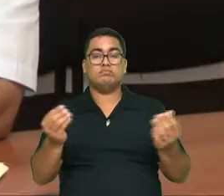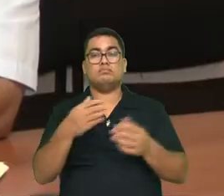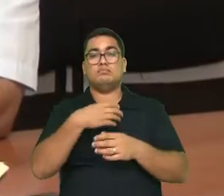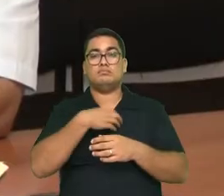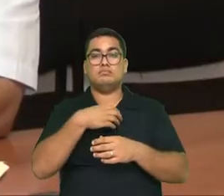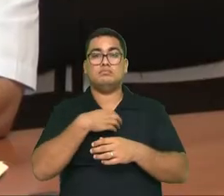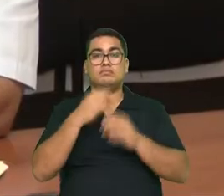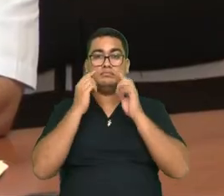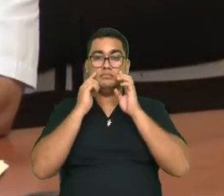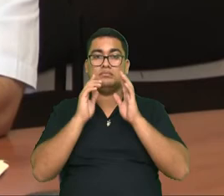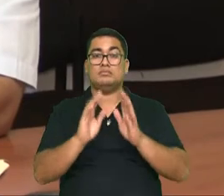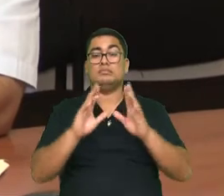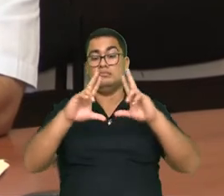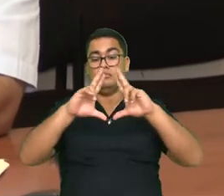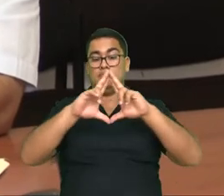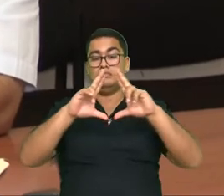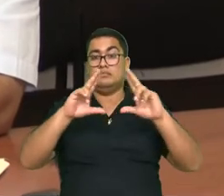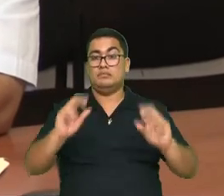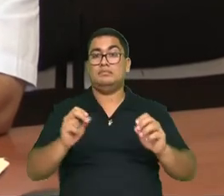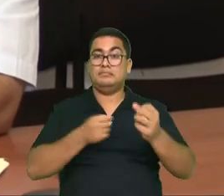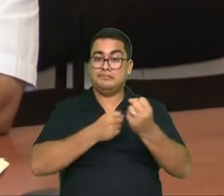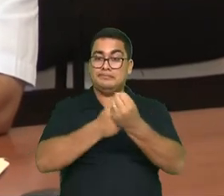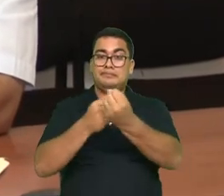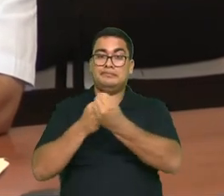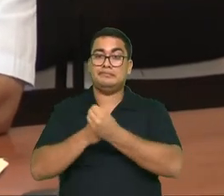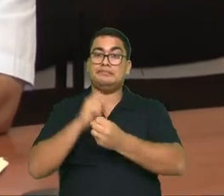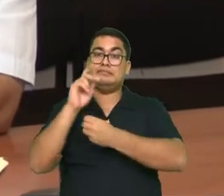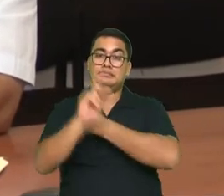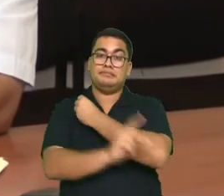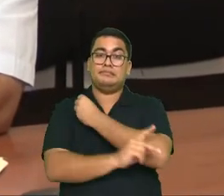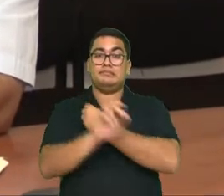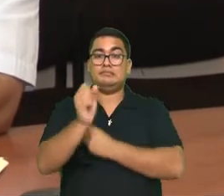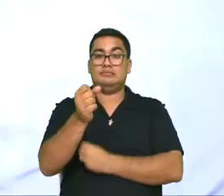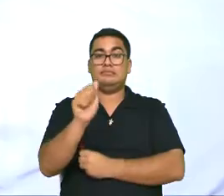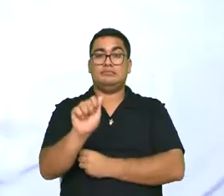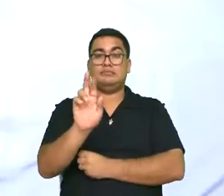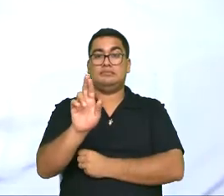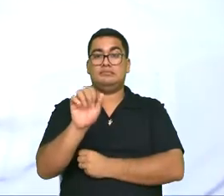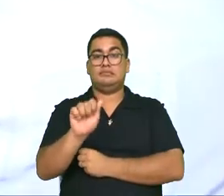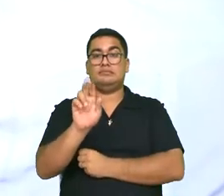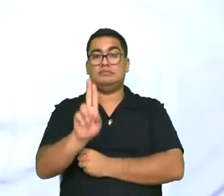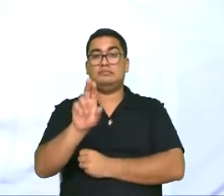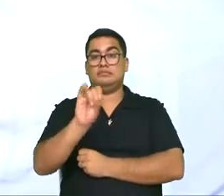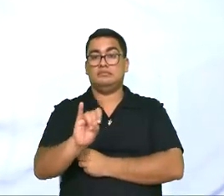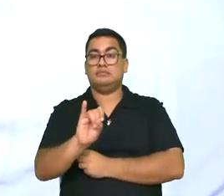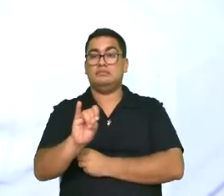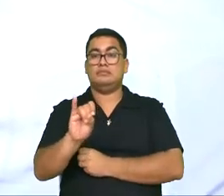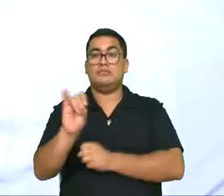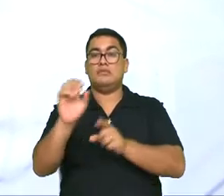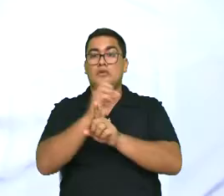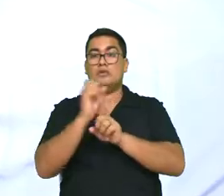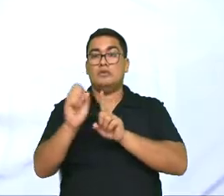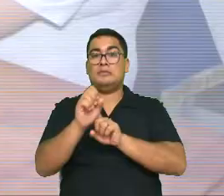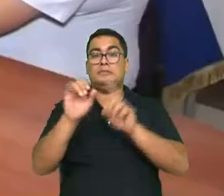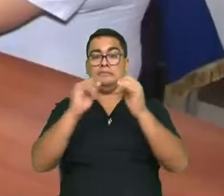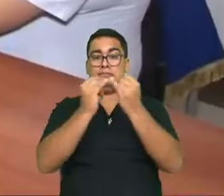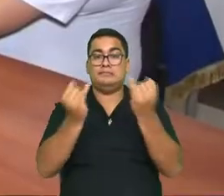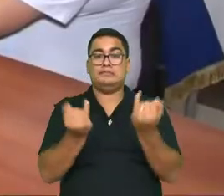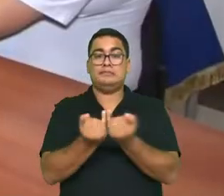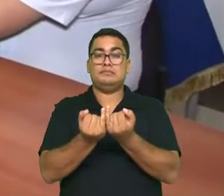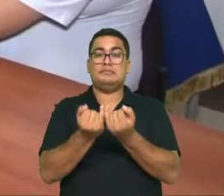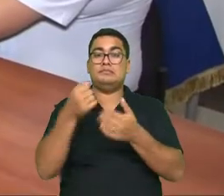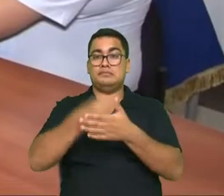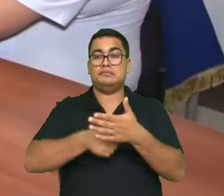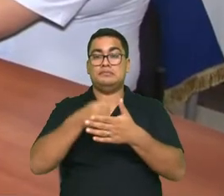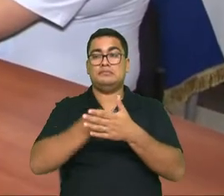mar. Nicaragua ha brindado apoyo a la República Árabe de Saharaui en los organismos internacionales, en su